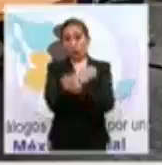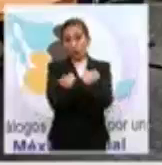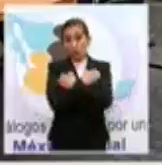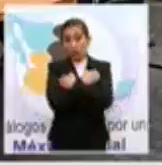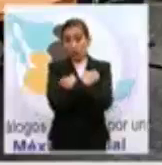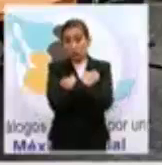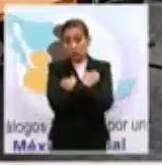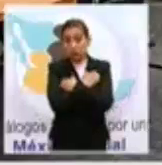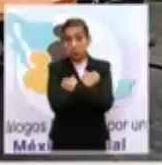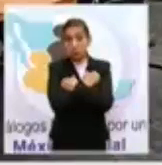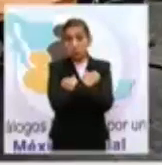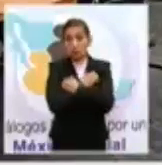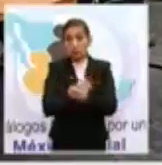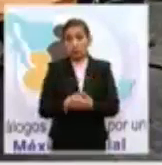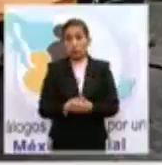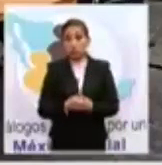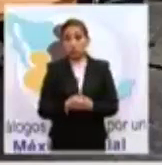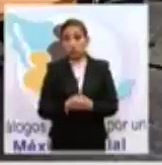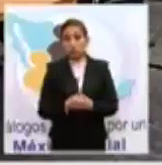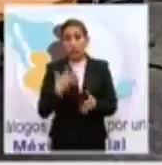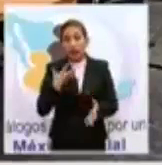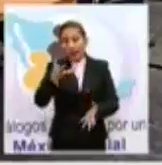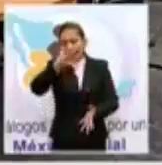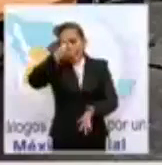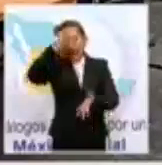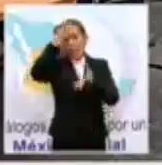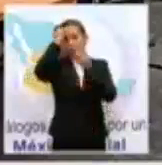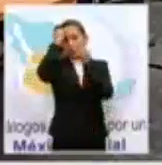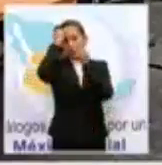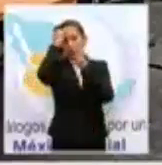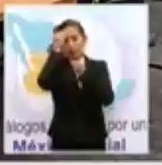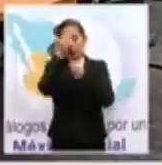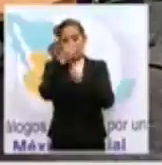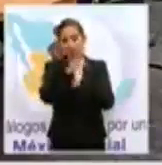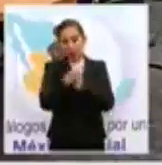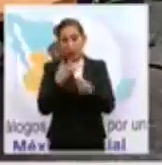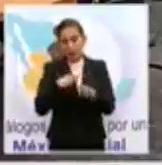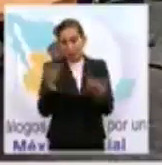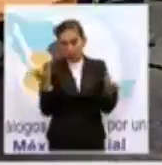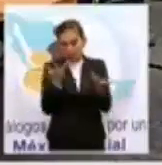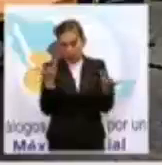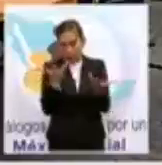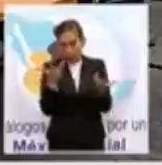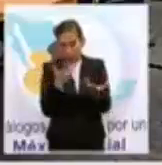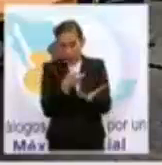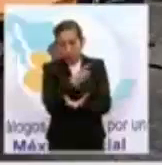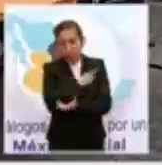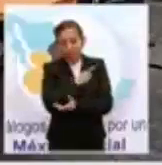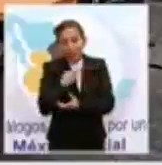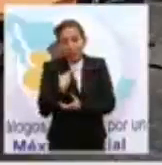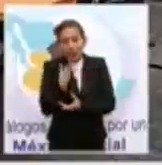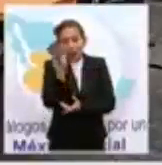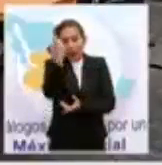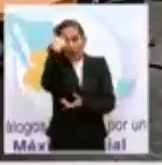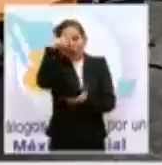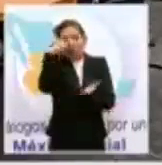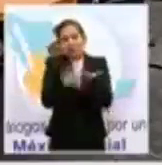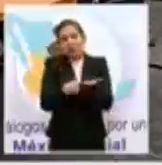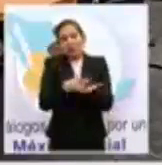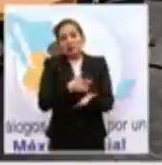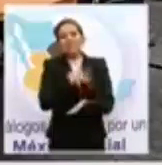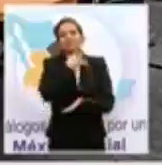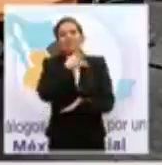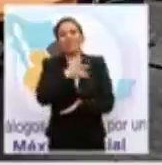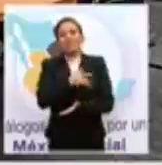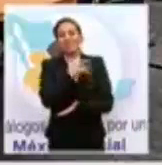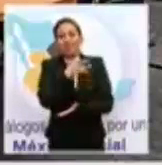educación. Y el aprendizaje que la persona realiza debe ser significativo.